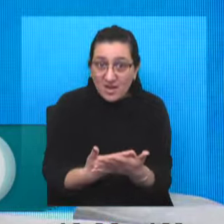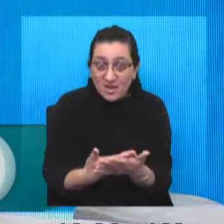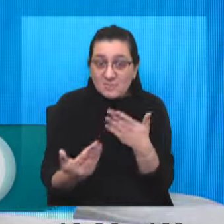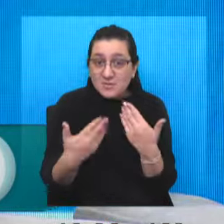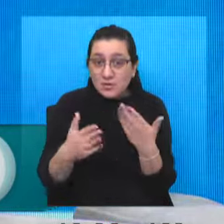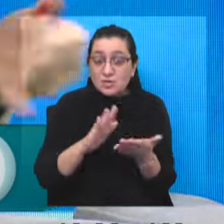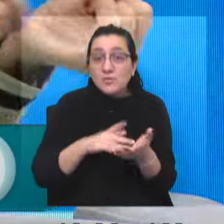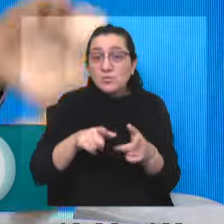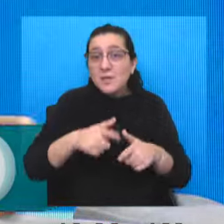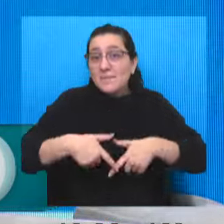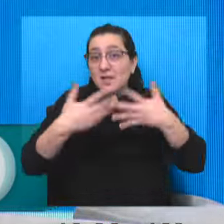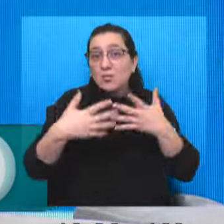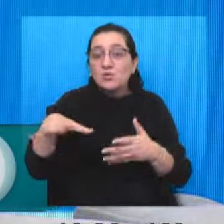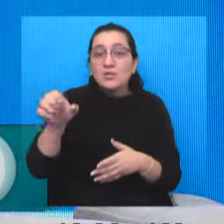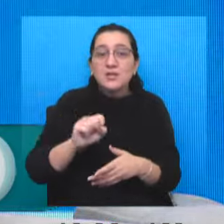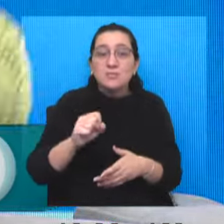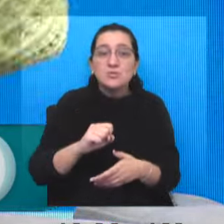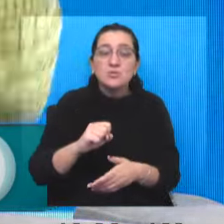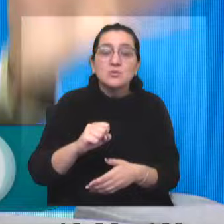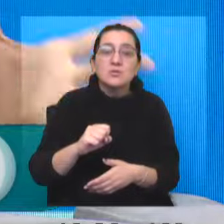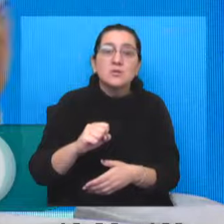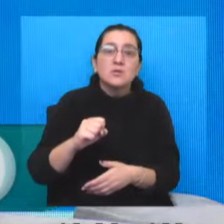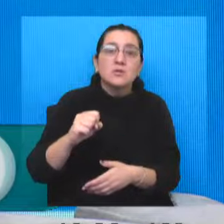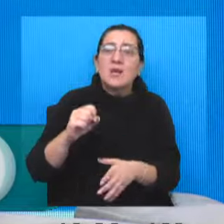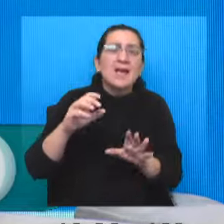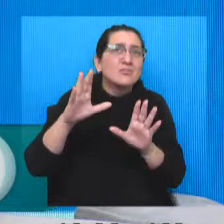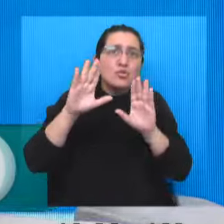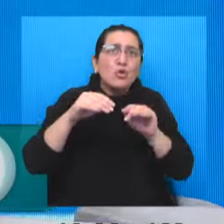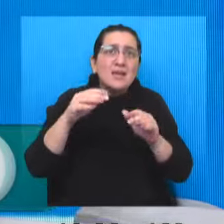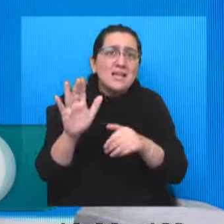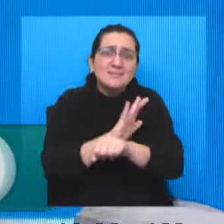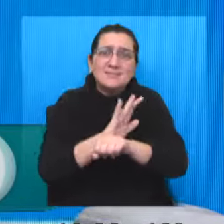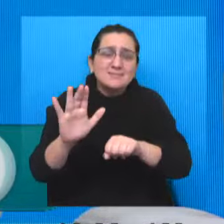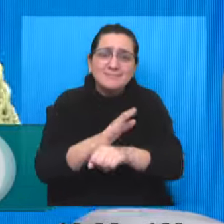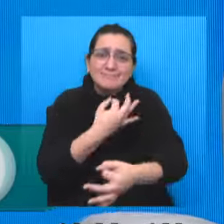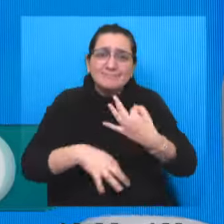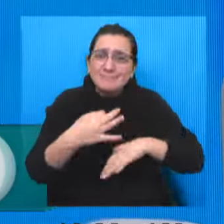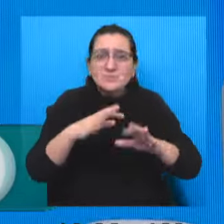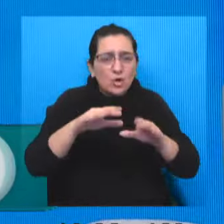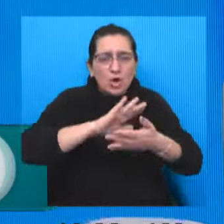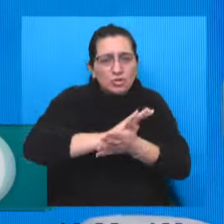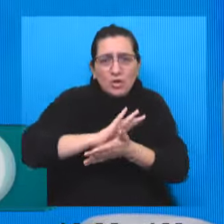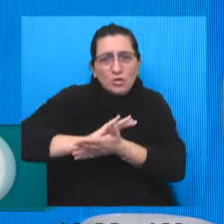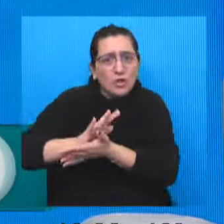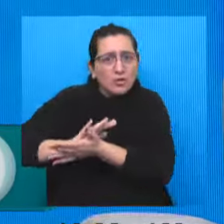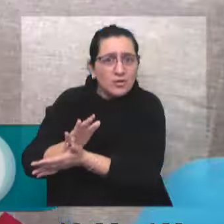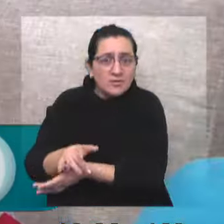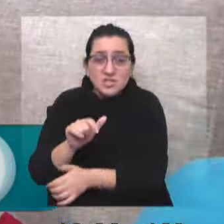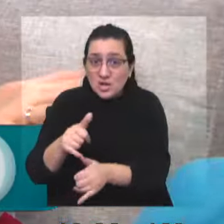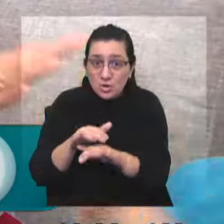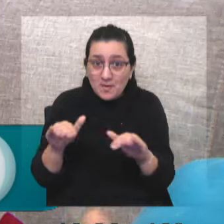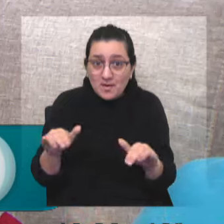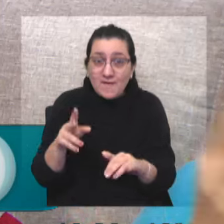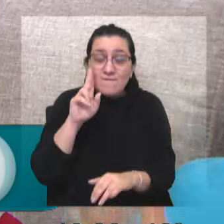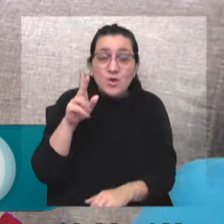acá. Trajimos a Márquez para hablar de Anami, estaba todo agotado. Sí. Venís a hablar de Paranormales, está agotado. ¿Has normalizado eso? Veo a Humberto,